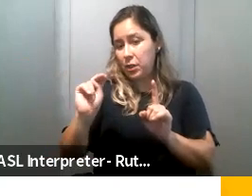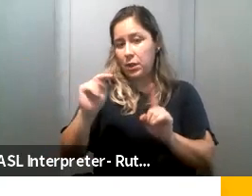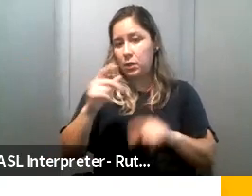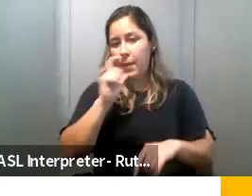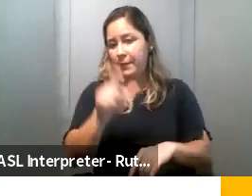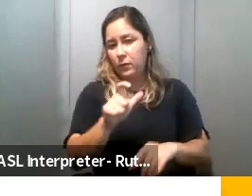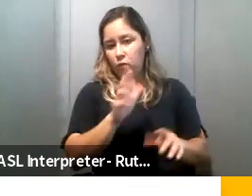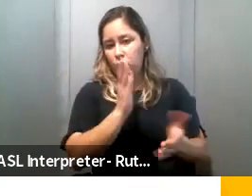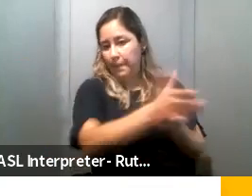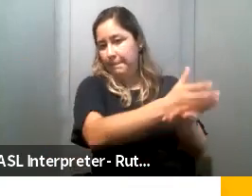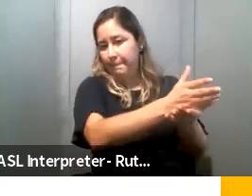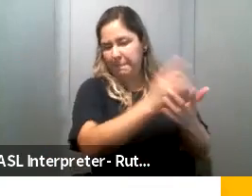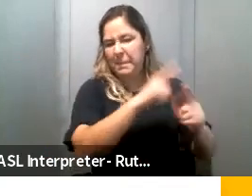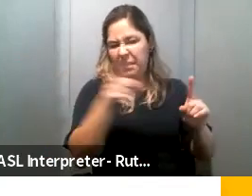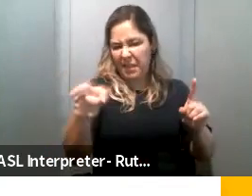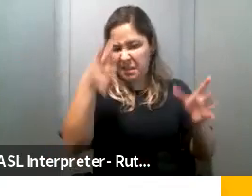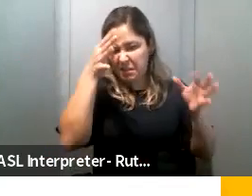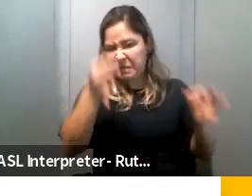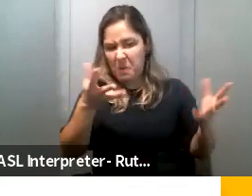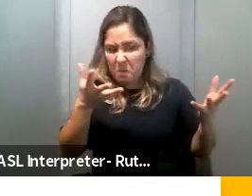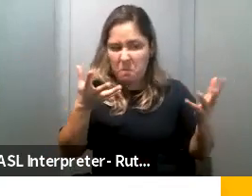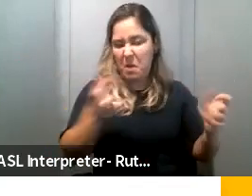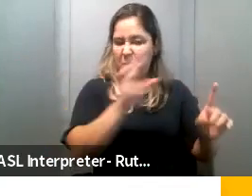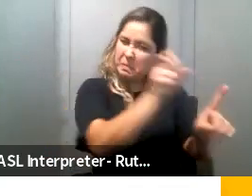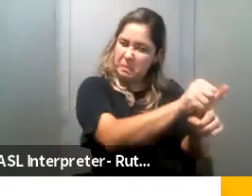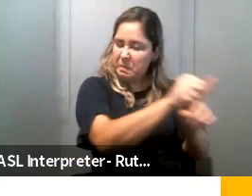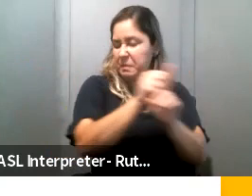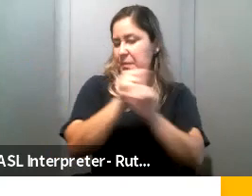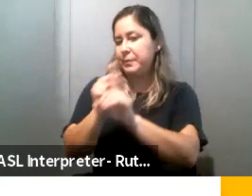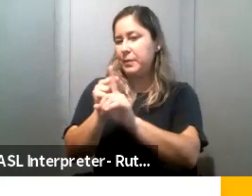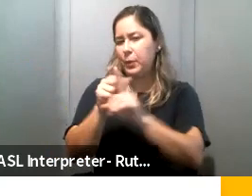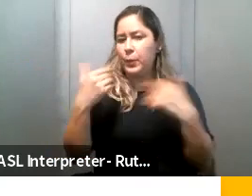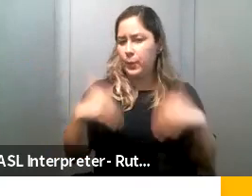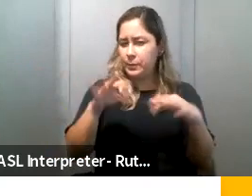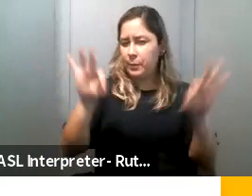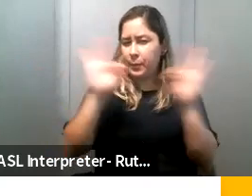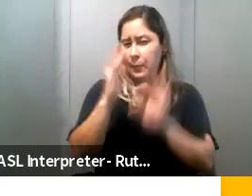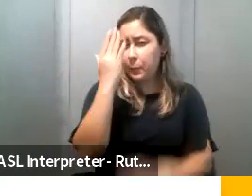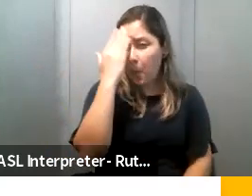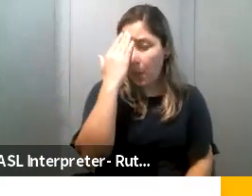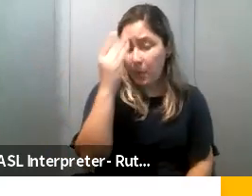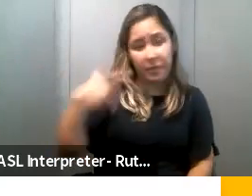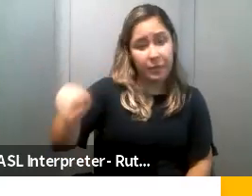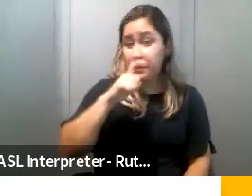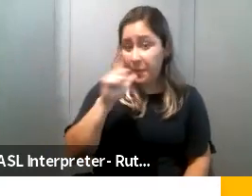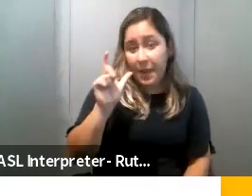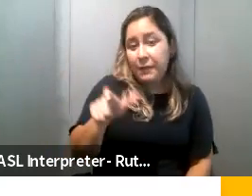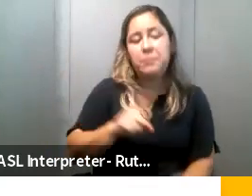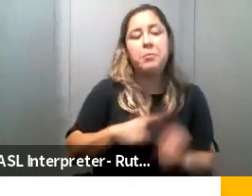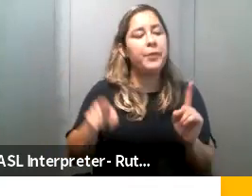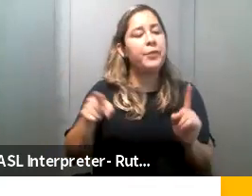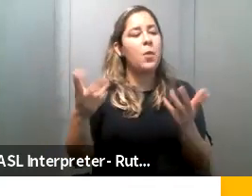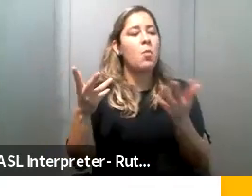pero ellos deciden que quieren detener a la gente. Y eso es muy importante porque nosotros debemos de saber que